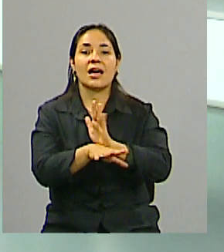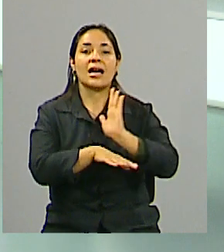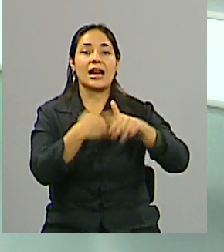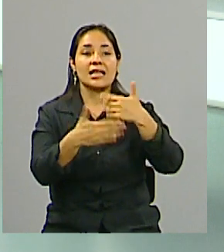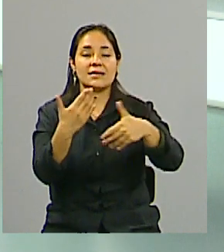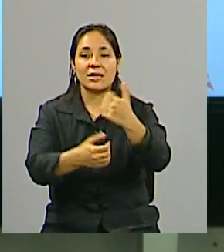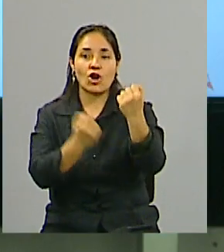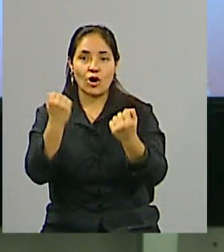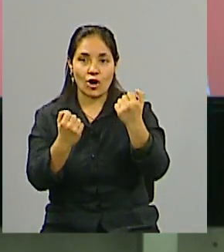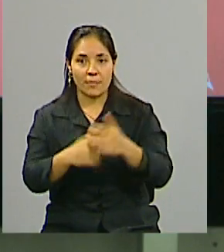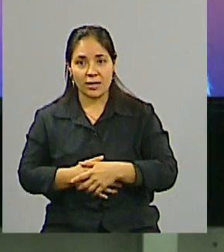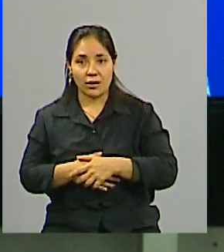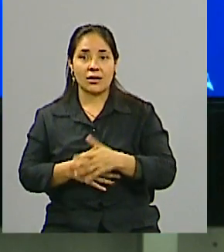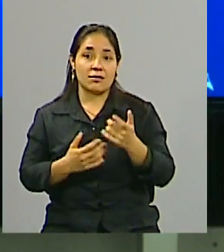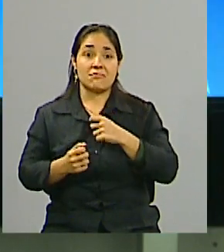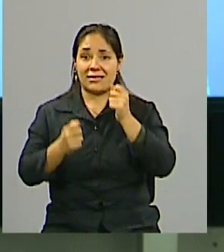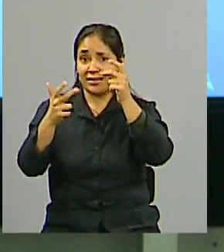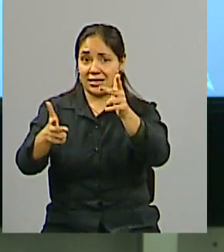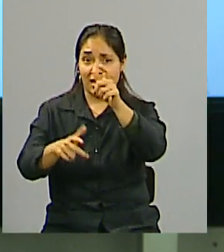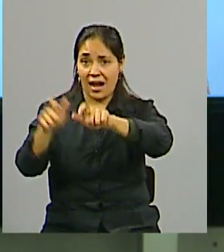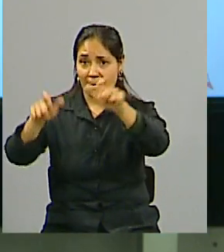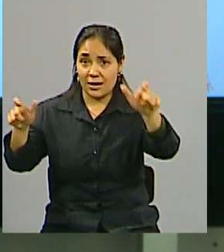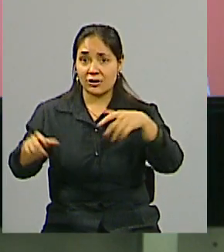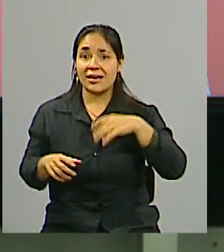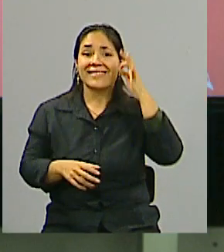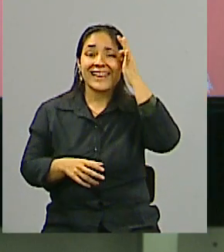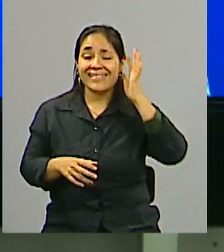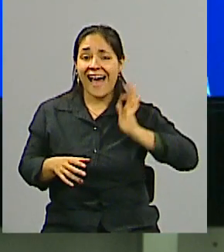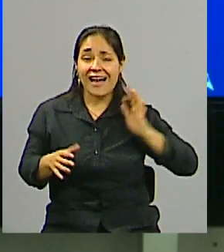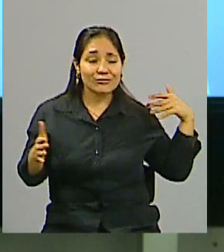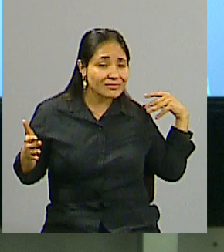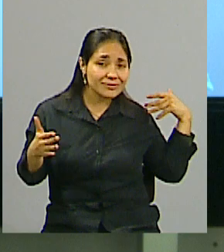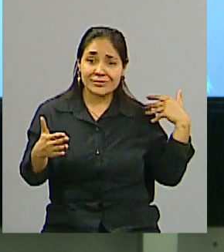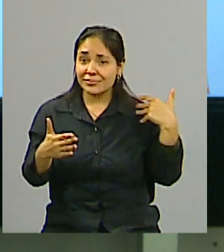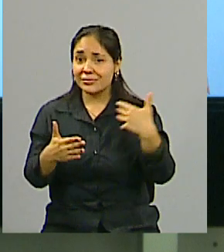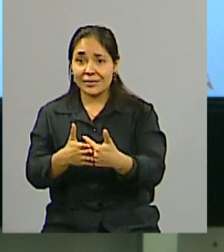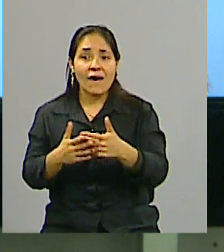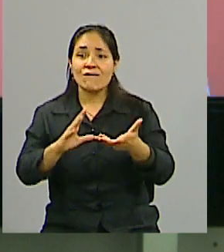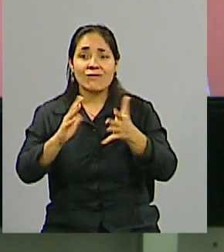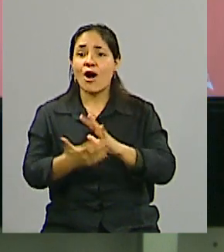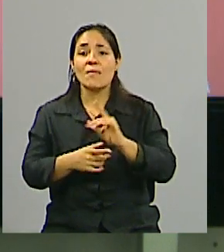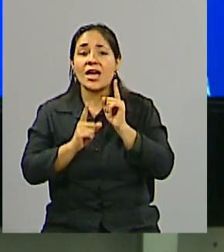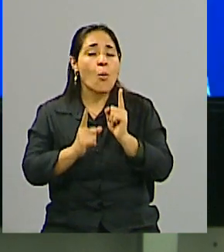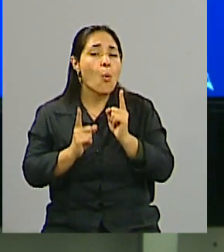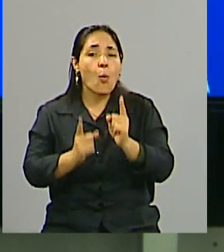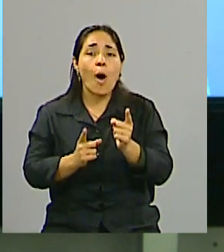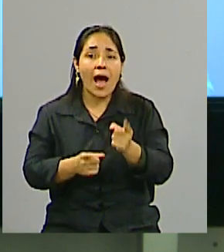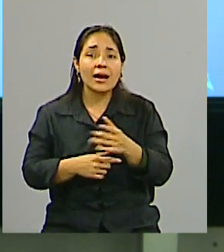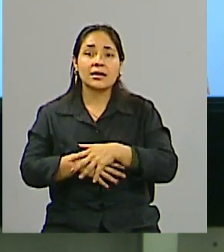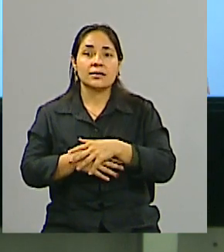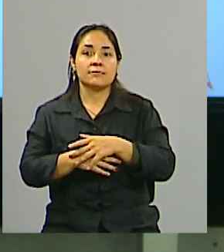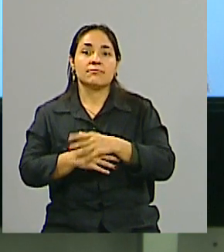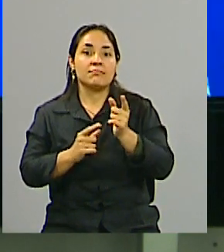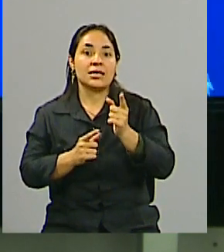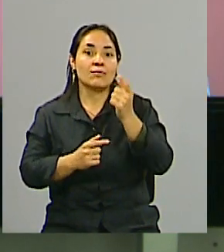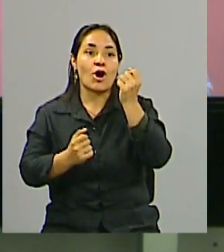y desarrollo económico. Bueno, podemos decirle a la gente que hace 30 años estamos preconizando estas cuestiones y sin embargo no se